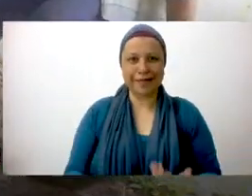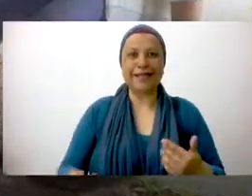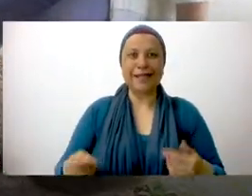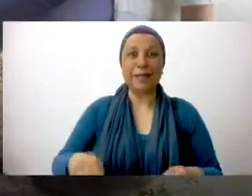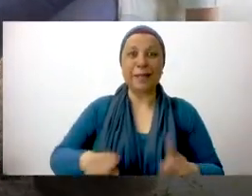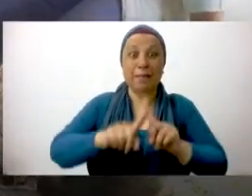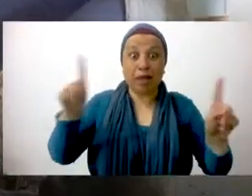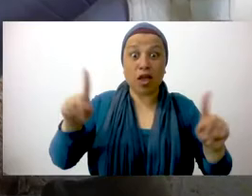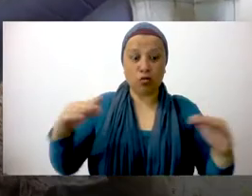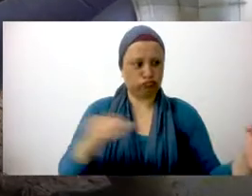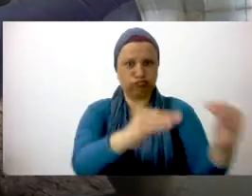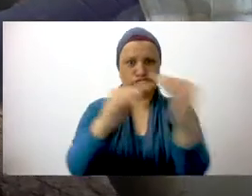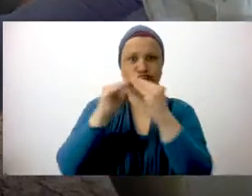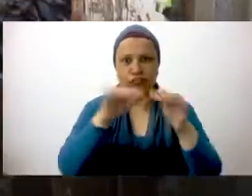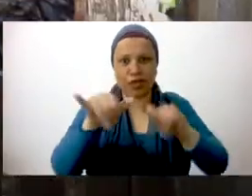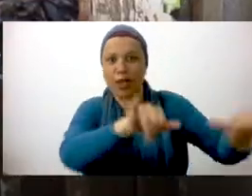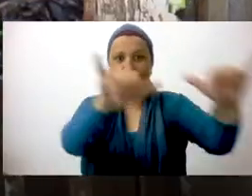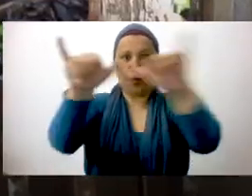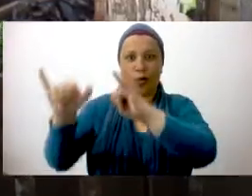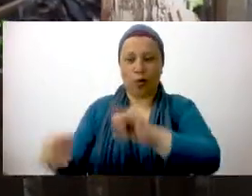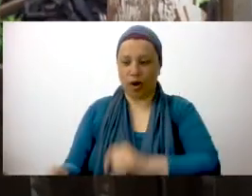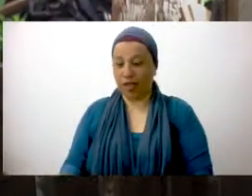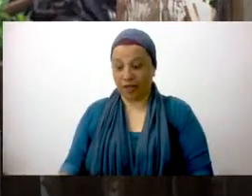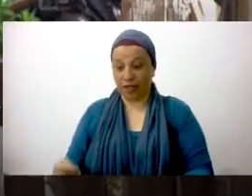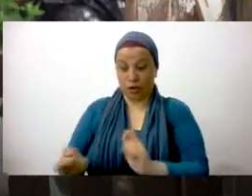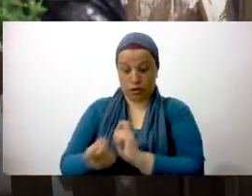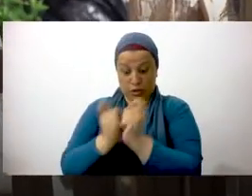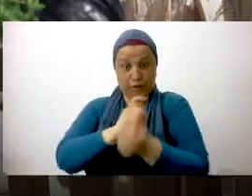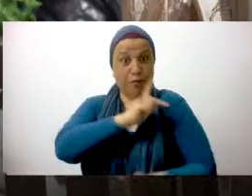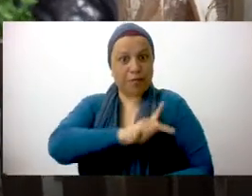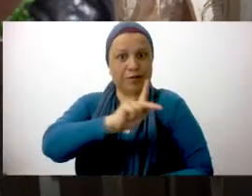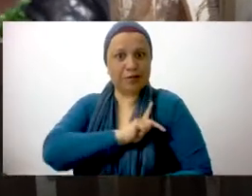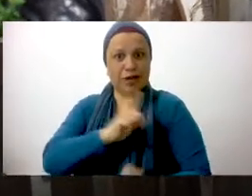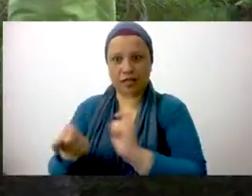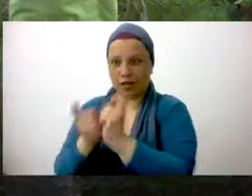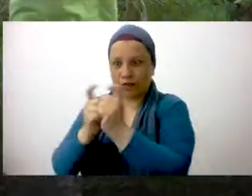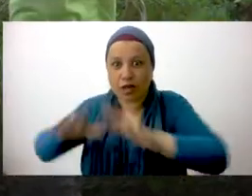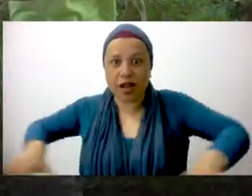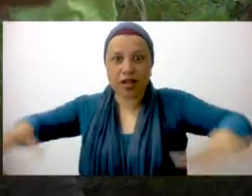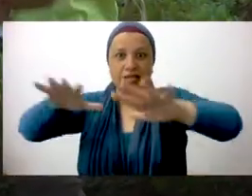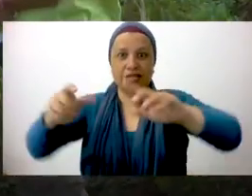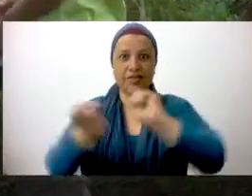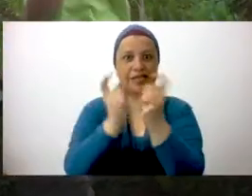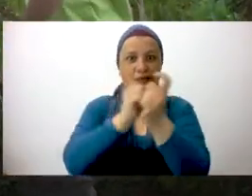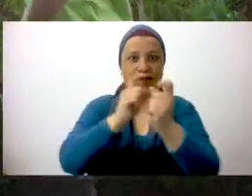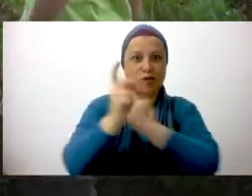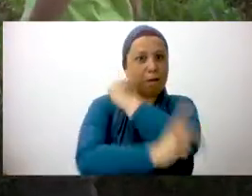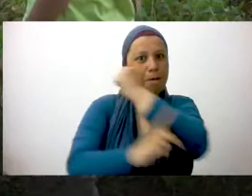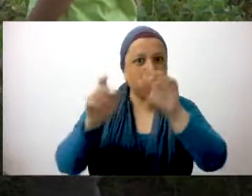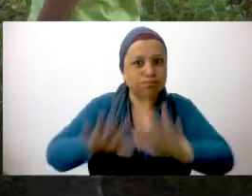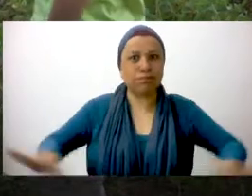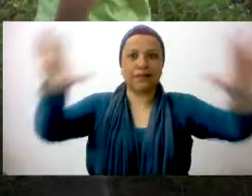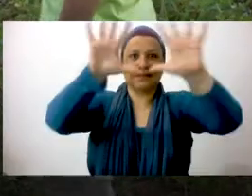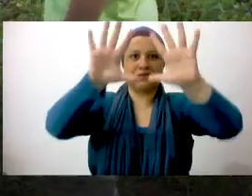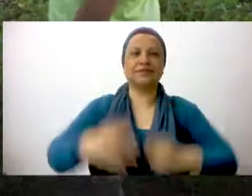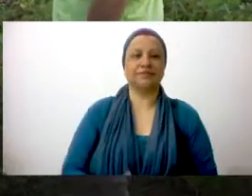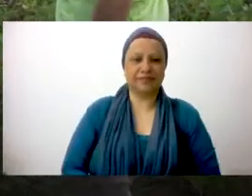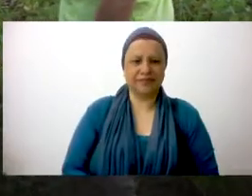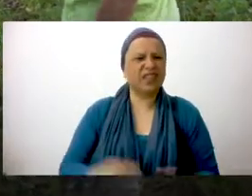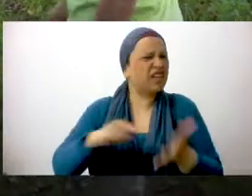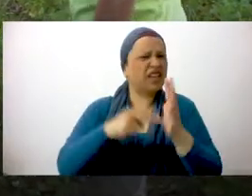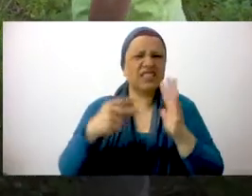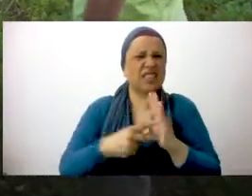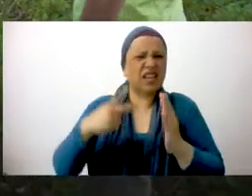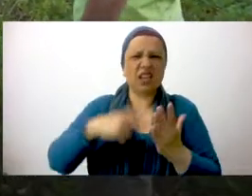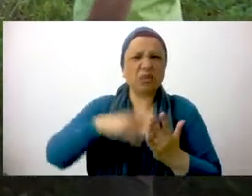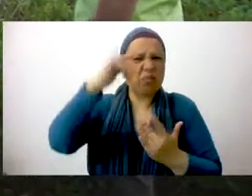su diversidad en una posición de igualdad y equidad para la transformación propia de sus entornos y de